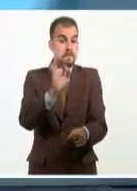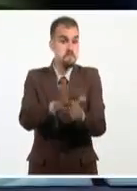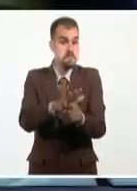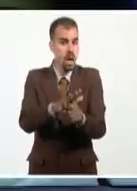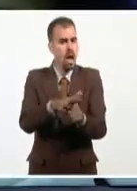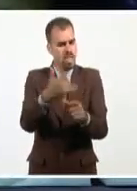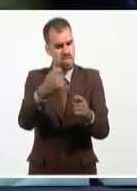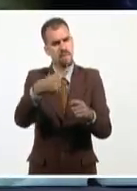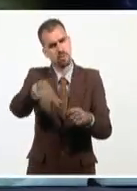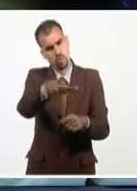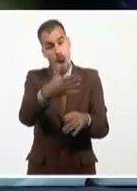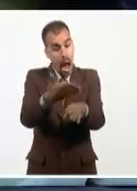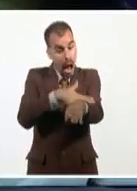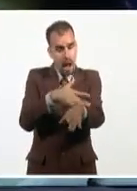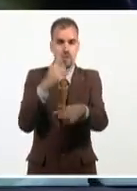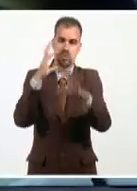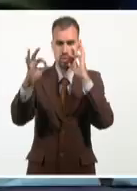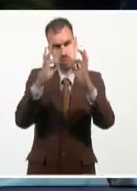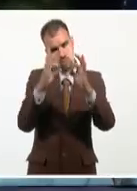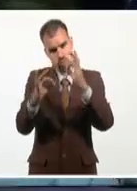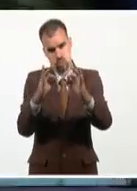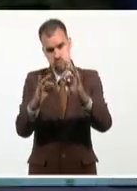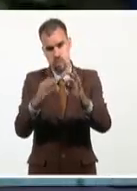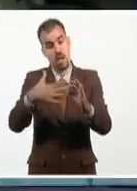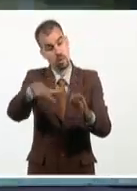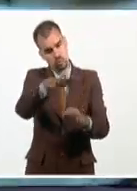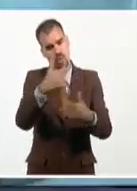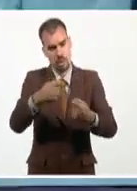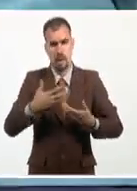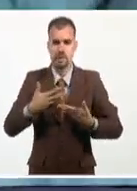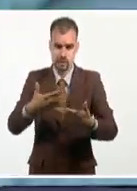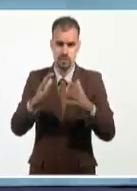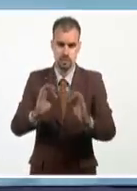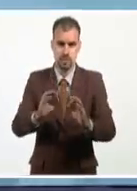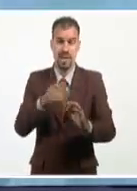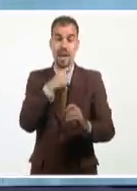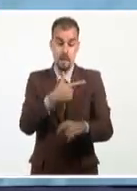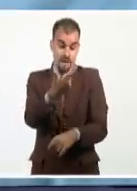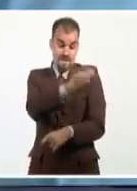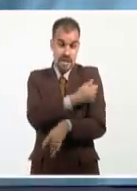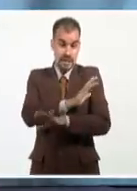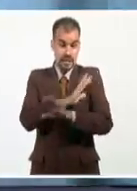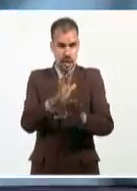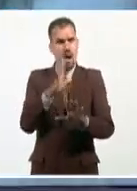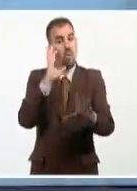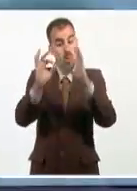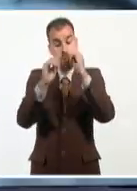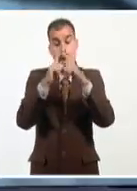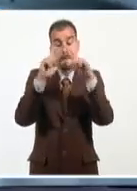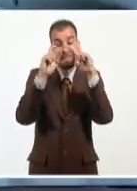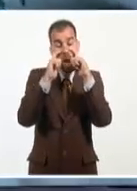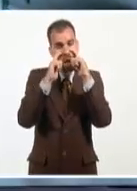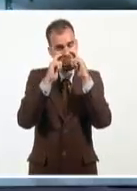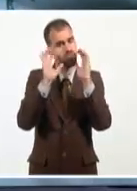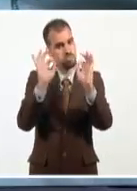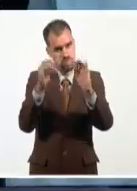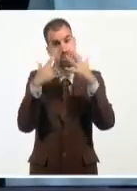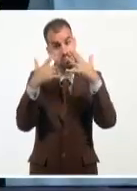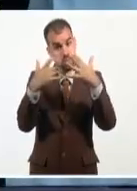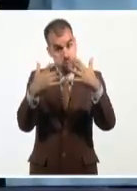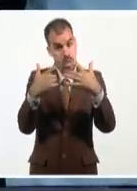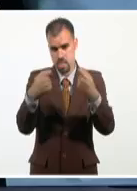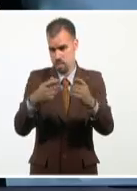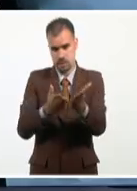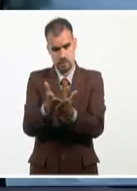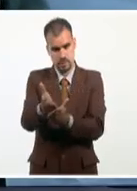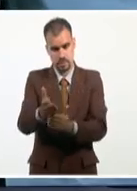depende de la voluntad que dispongamos, y aún vacunados, el autocuidado y autorresponsabilidad es esencial para evitar la transmisión del